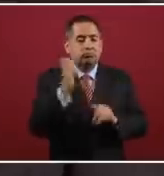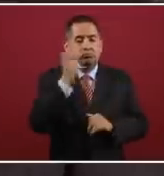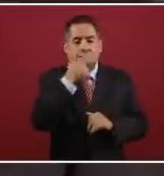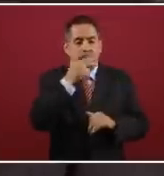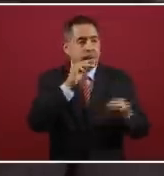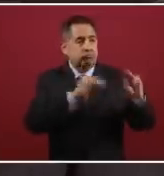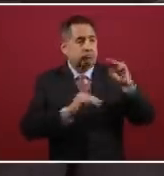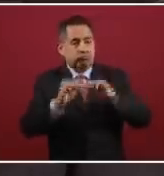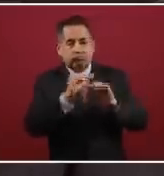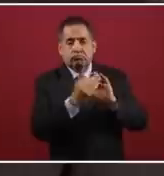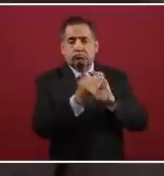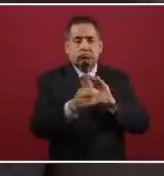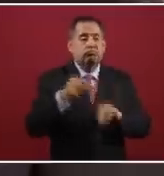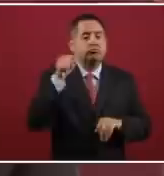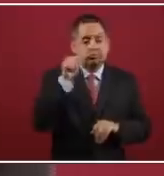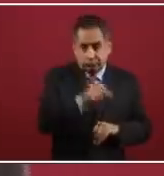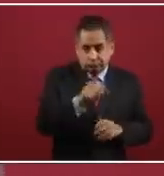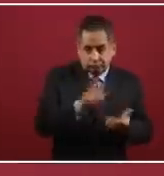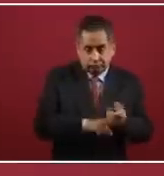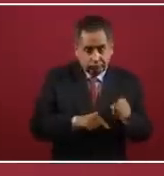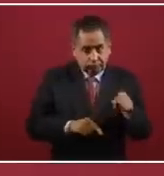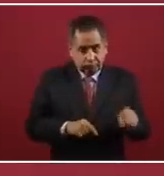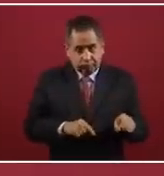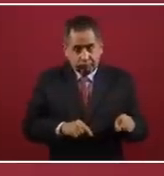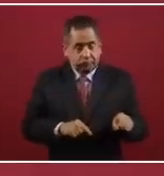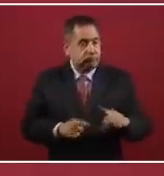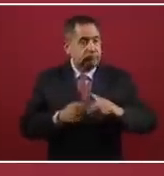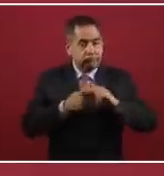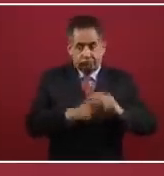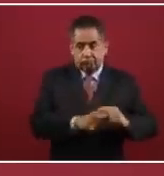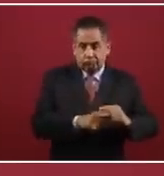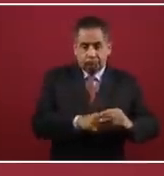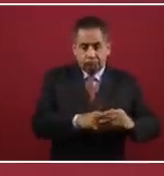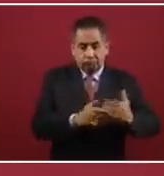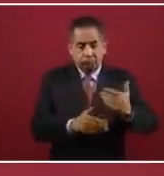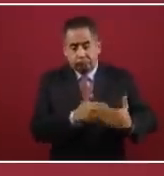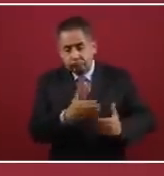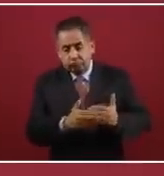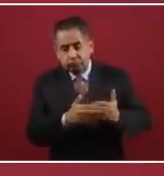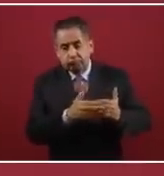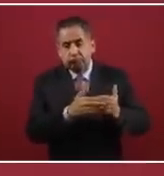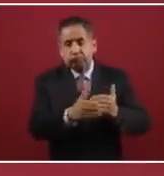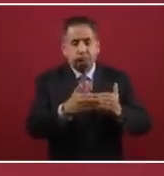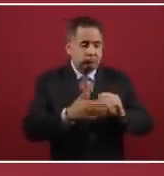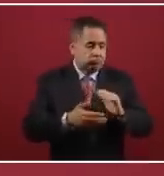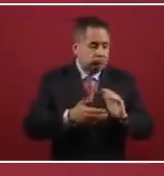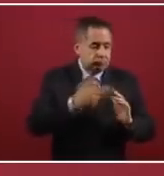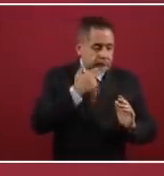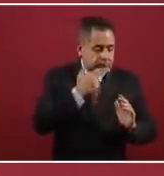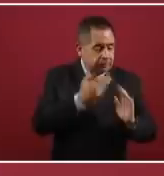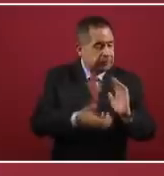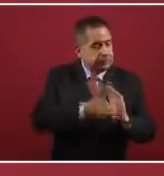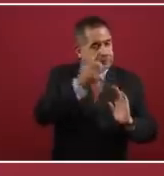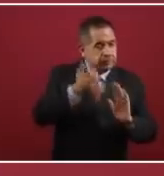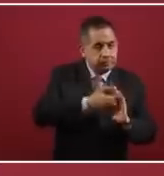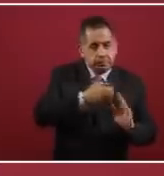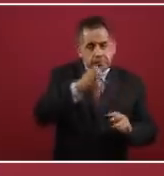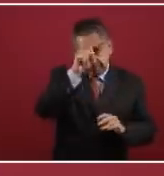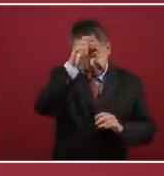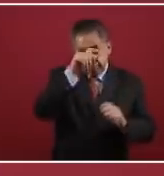Chihuahua, y ahí empezó a explotar minas de